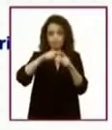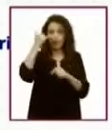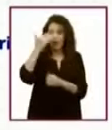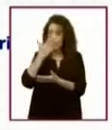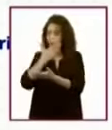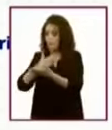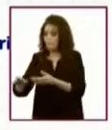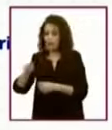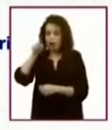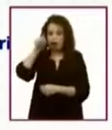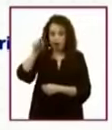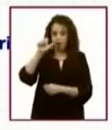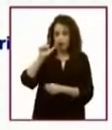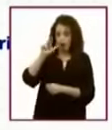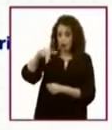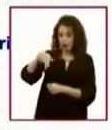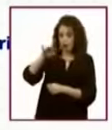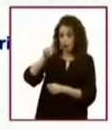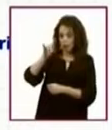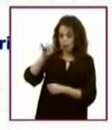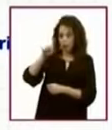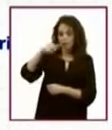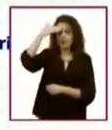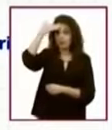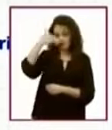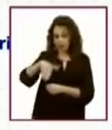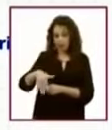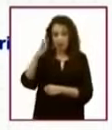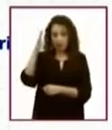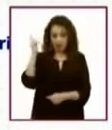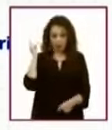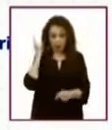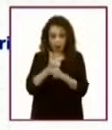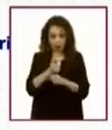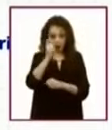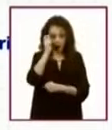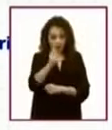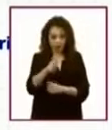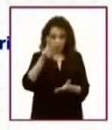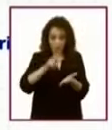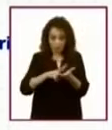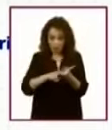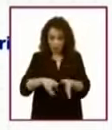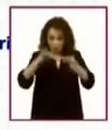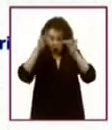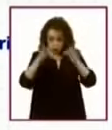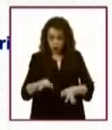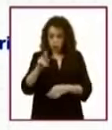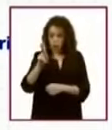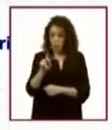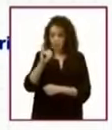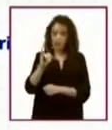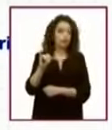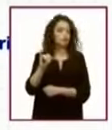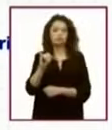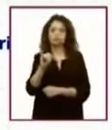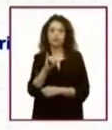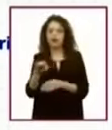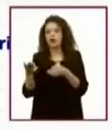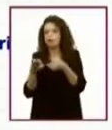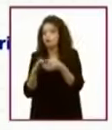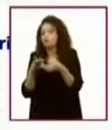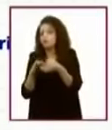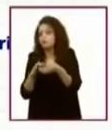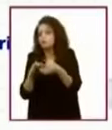no había encontrado el valor de pi, sino solo una aproximación dentro de esos límites. De